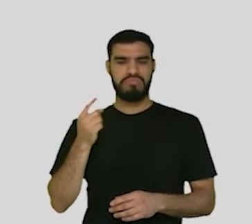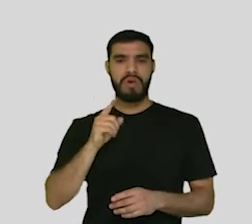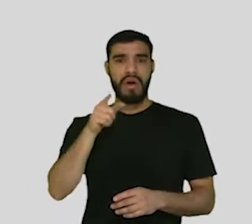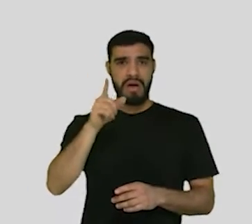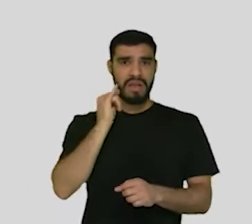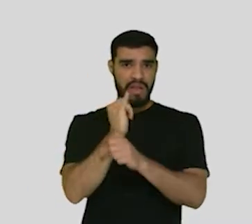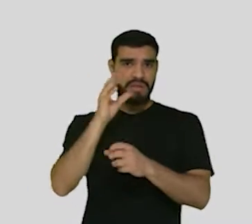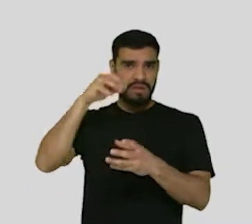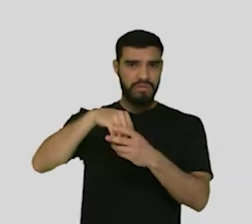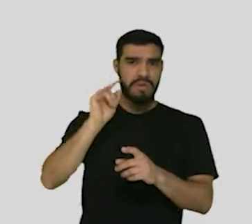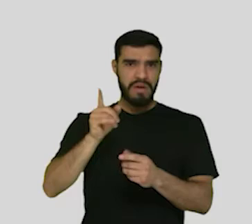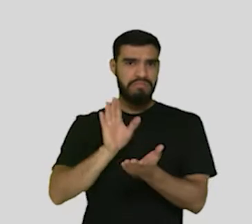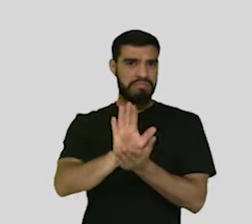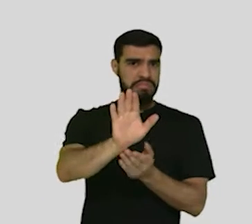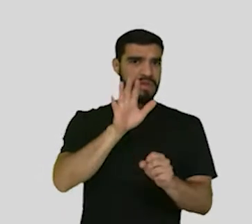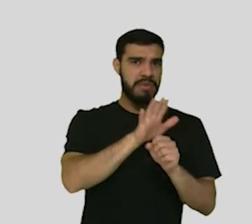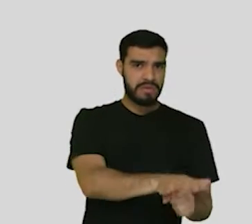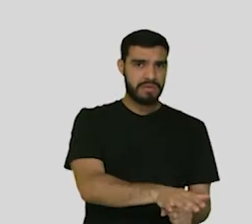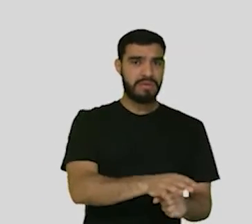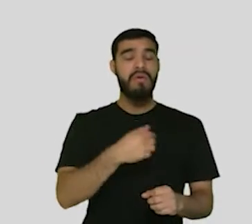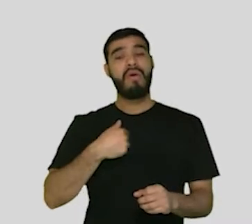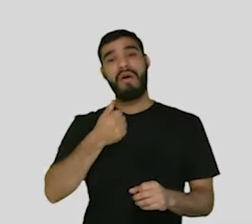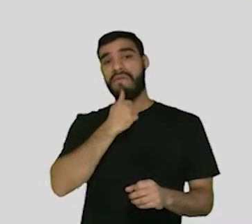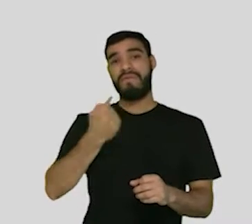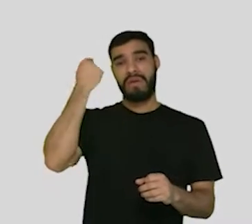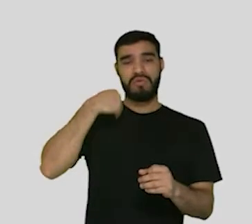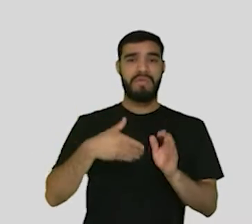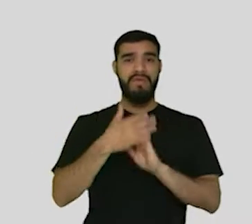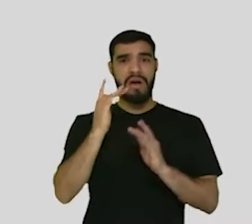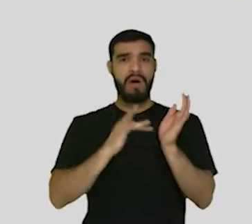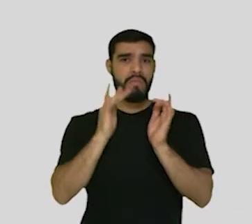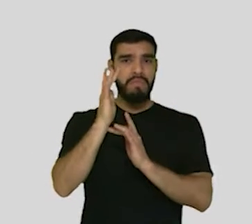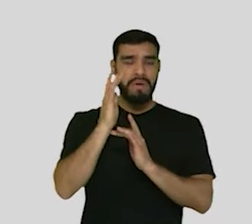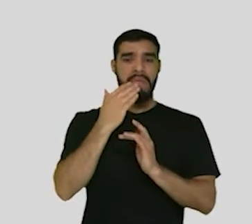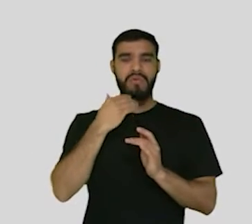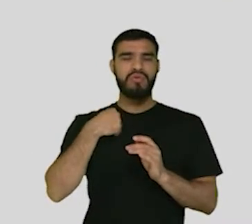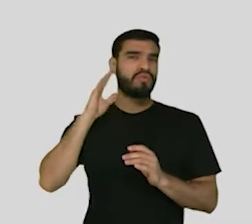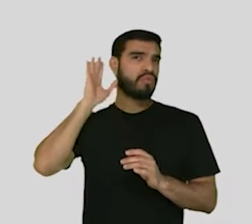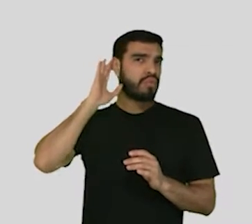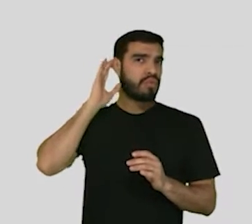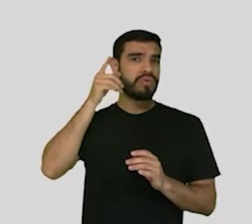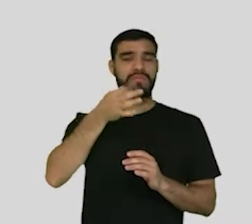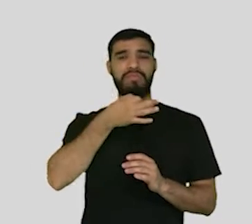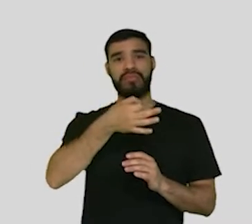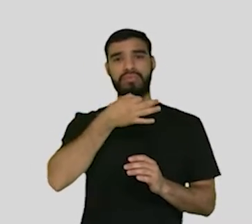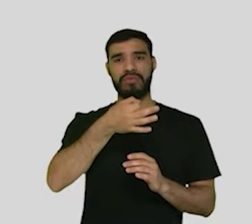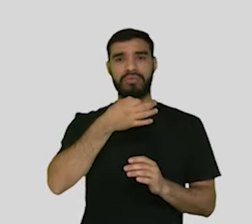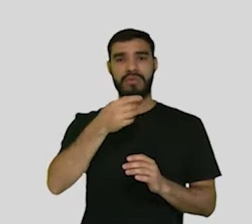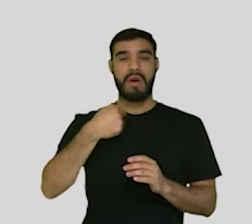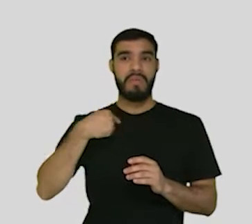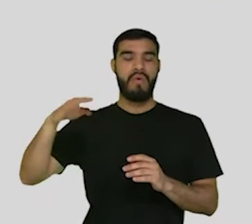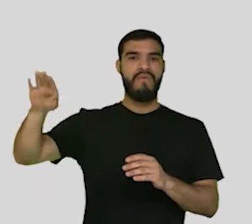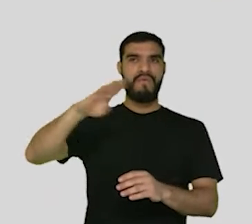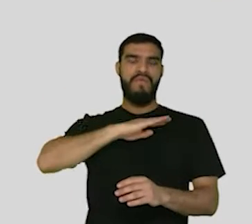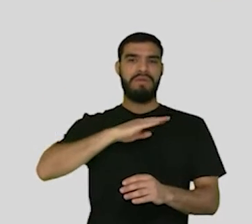pa ope o pepe riñando a veña en boqueja se aja mi anaca a cupepe a homilía a gendu curipe ten llega